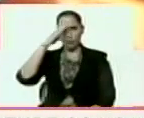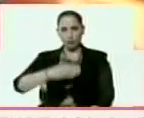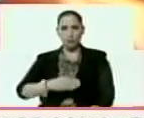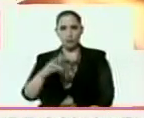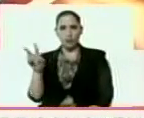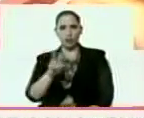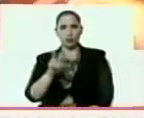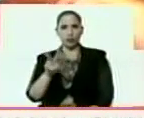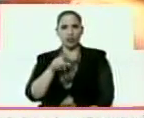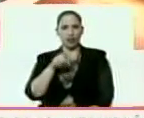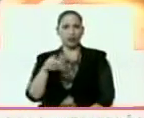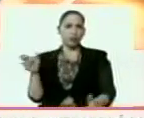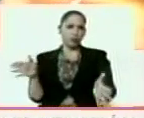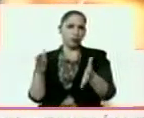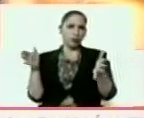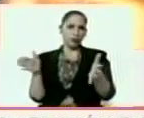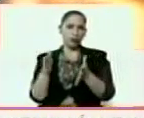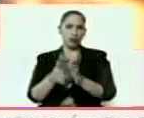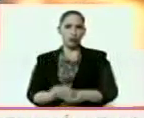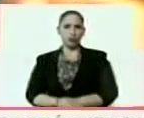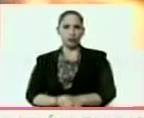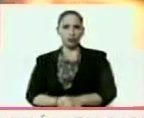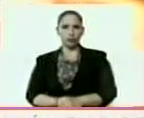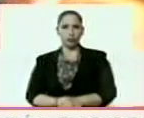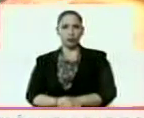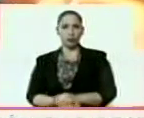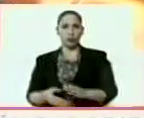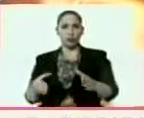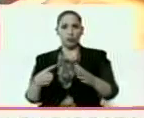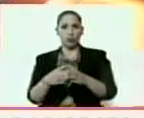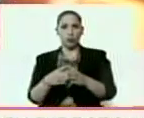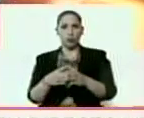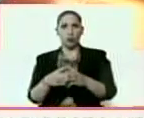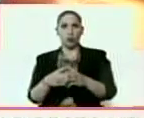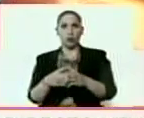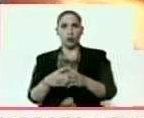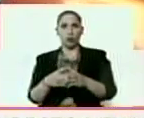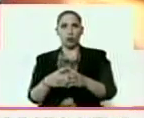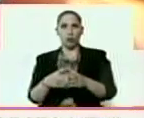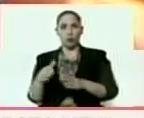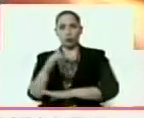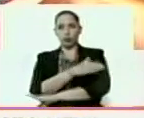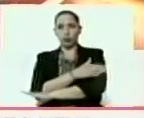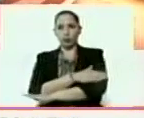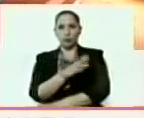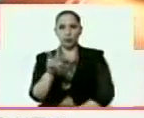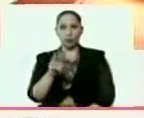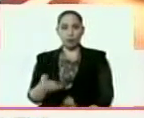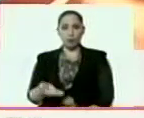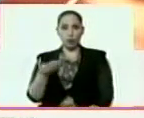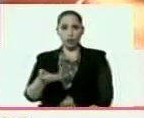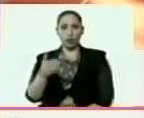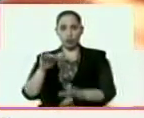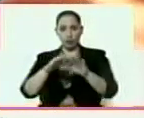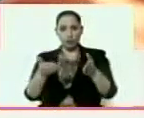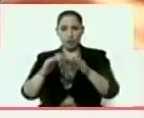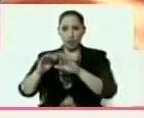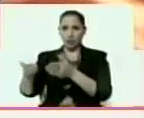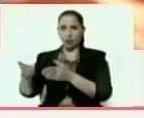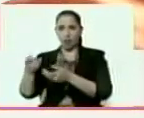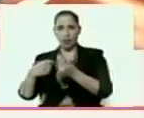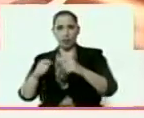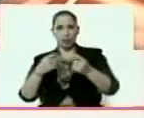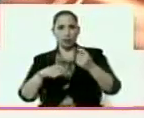Bueno, esto ha sido promovido por un sector extremista de la derecha venezolana. Por eso yo te decía que es importante que en la mesa de negociación se le dé